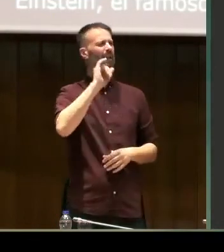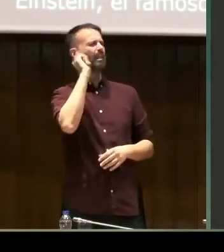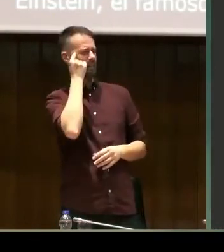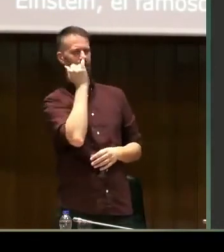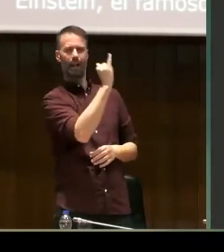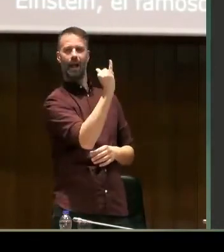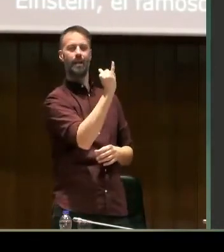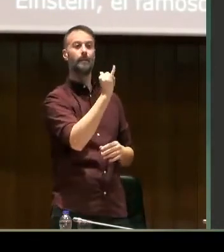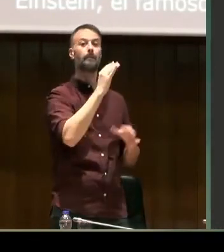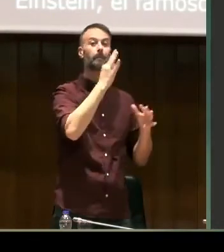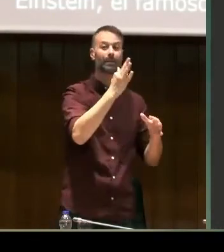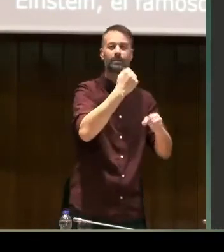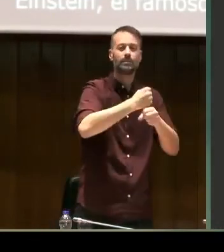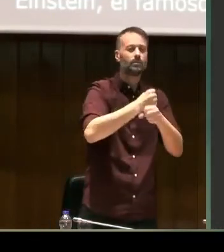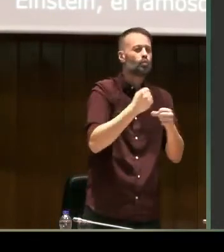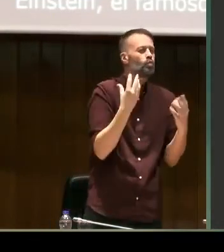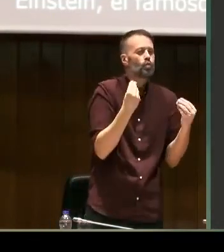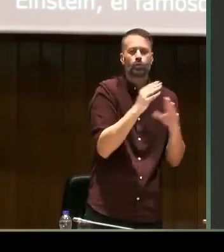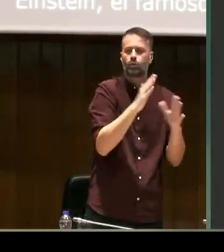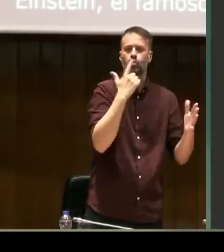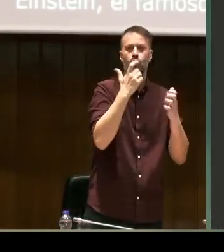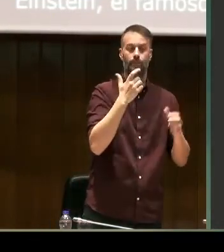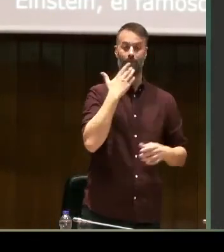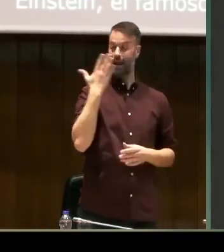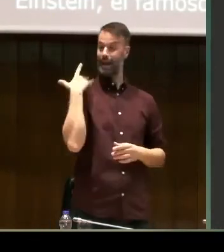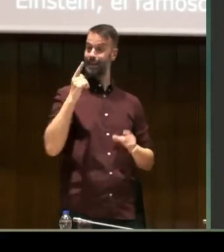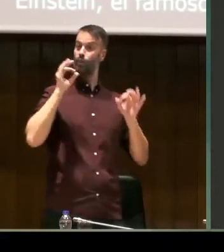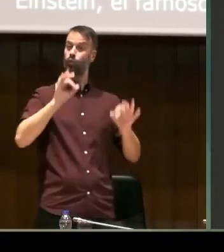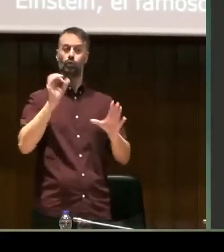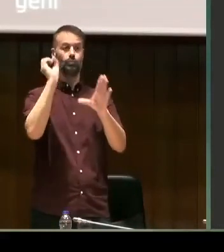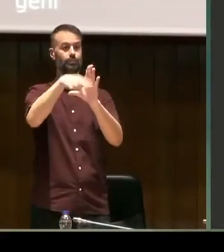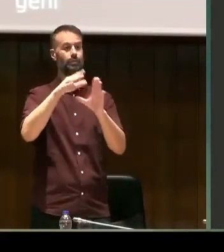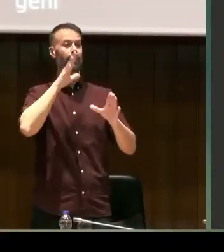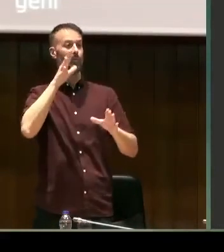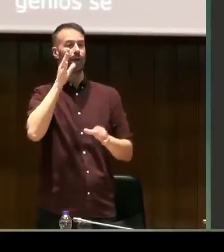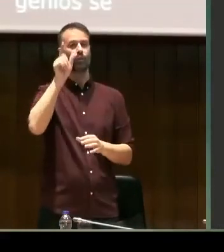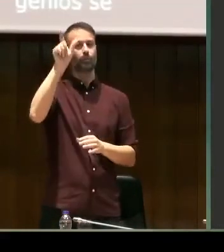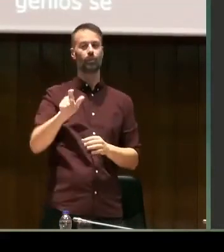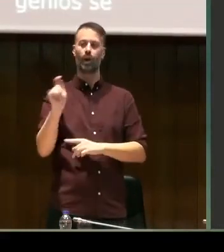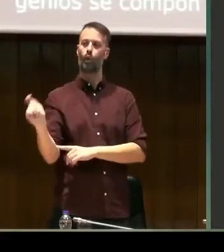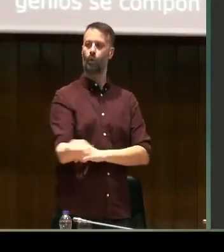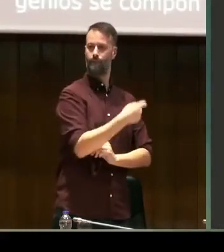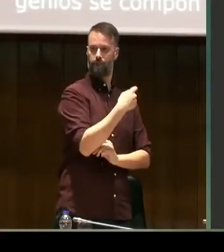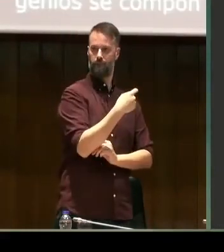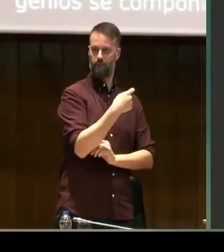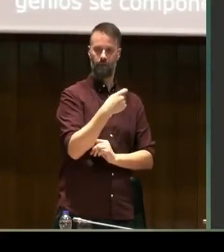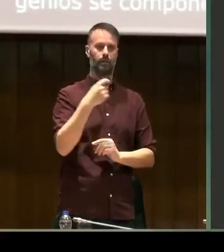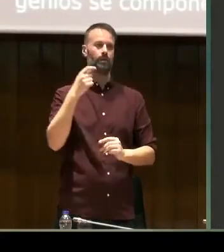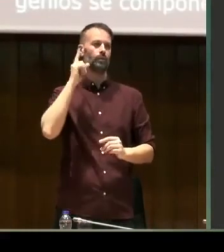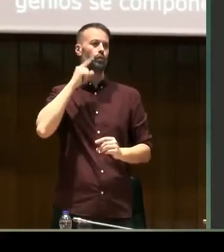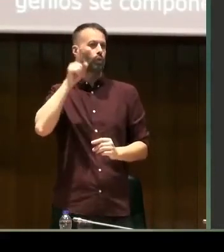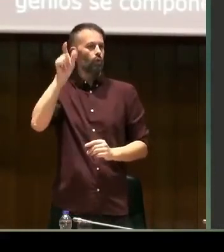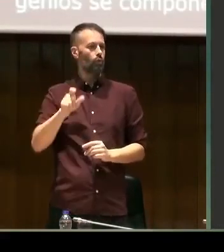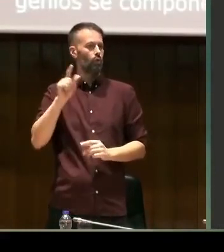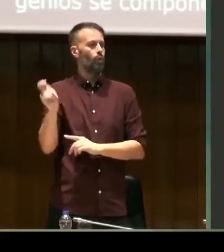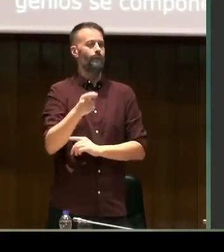Y efectivamente, a través de Excepcionales he descubierto que es así, hay mucho talento y también mucho trabajo. Y quería